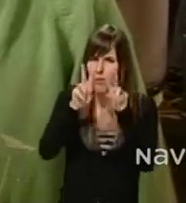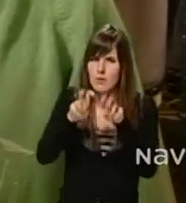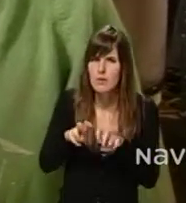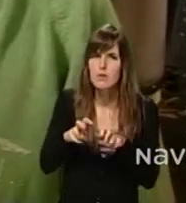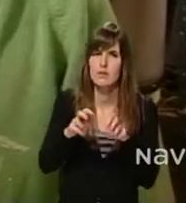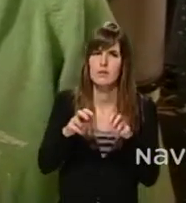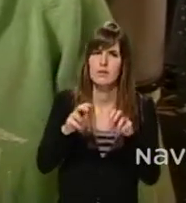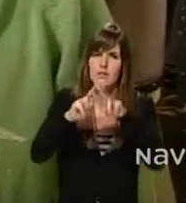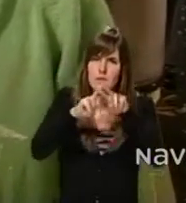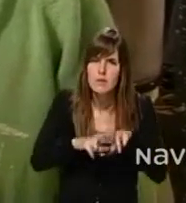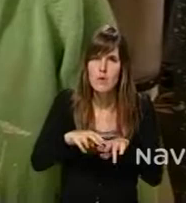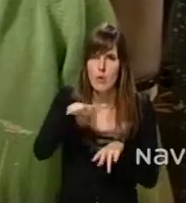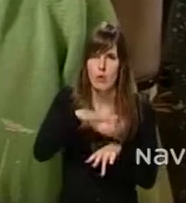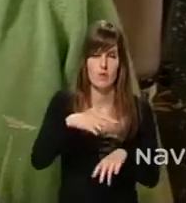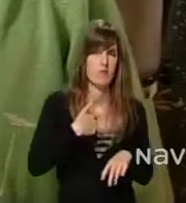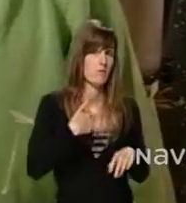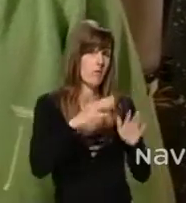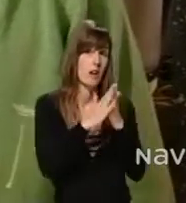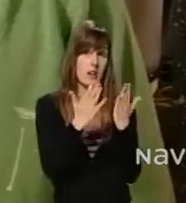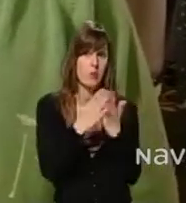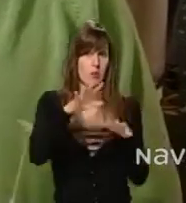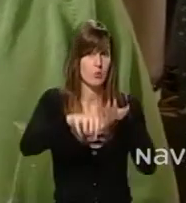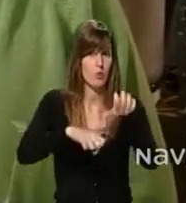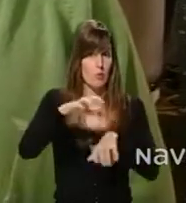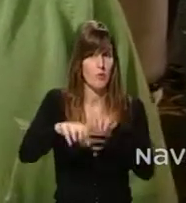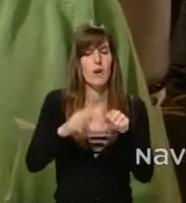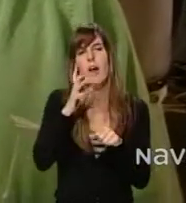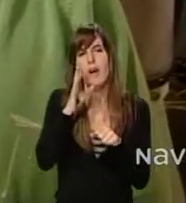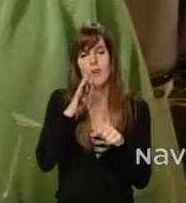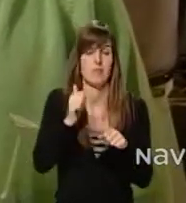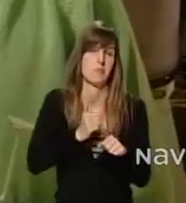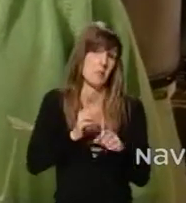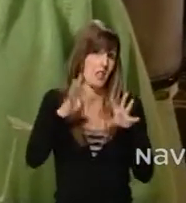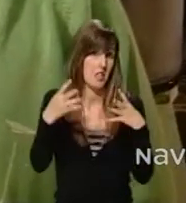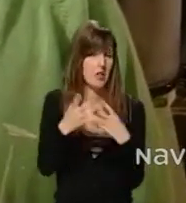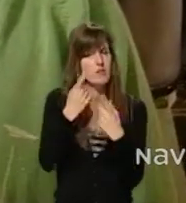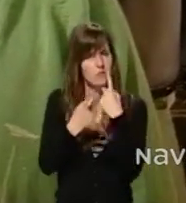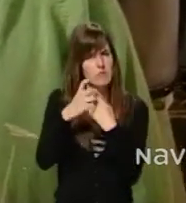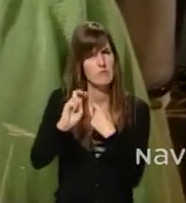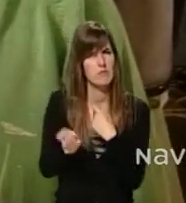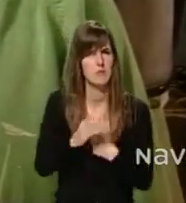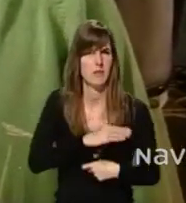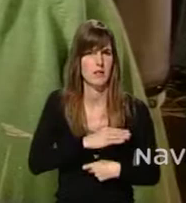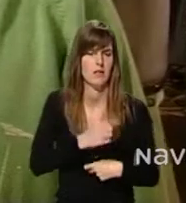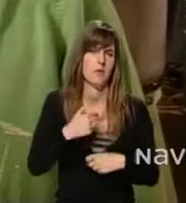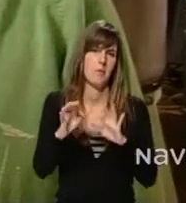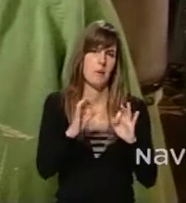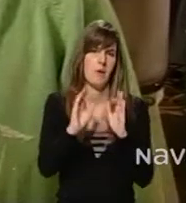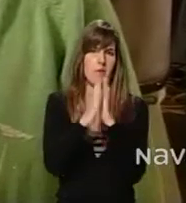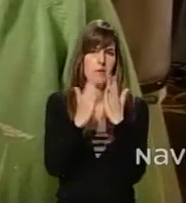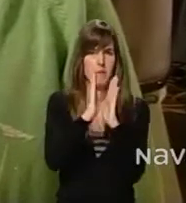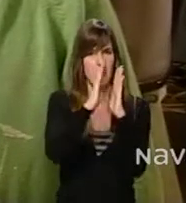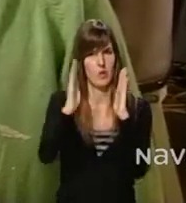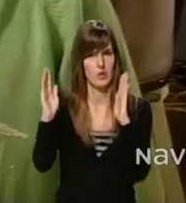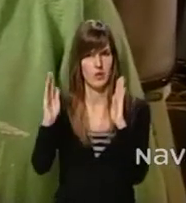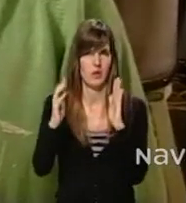sueles documentarte? Bueno, pues voy comprando libros, ahora en internet se encuentra todo, pero sí que me voy haciendo una pequeña biblioteca con todo